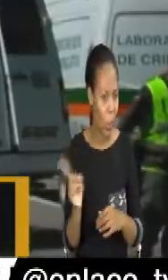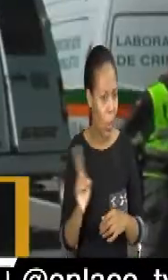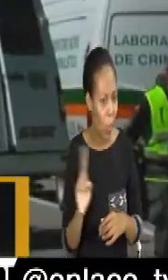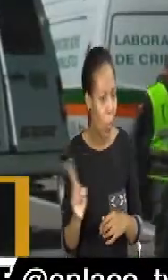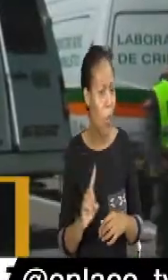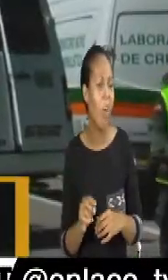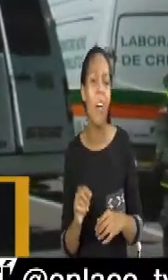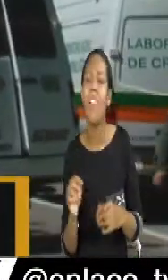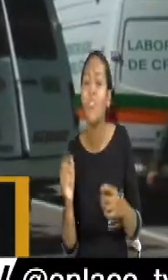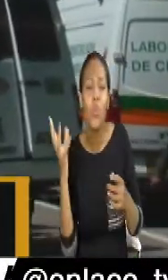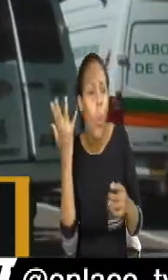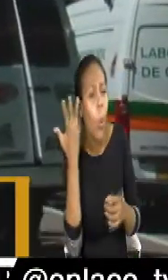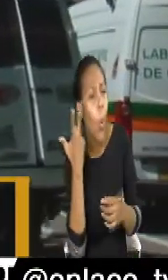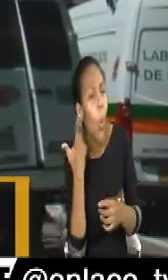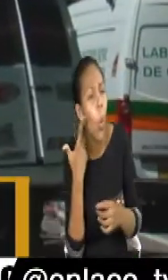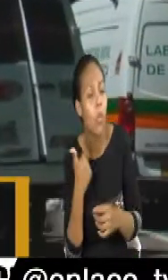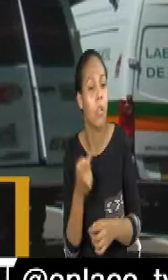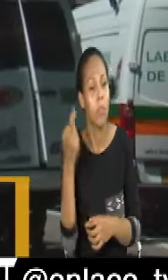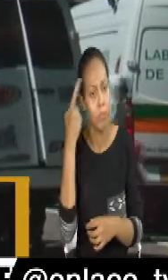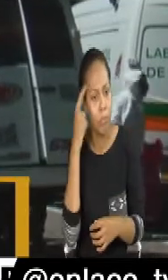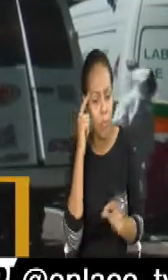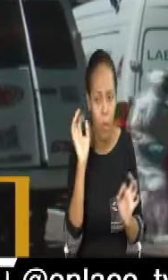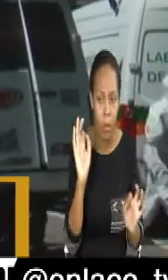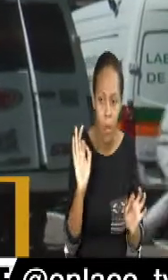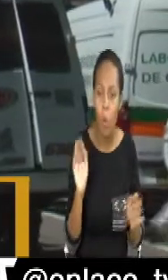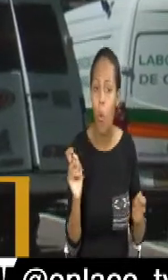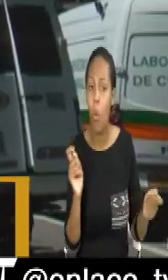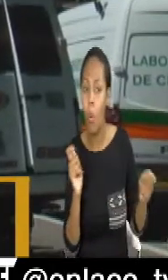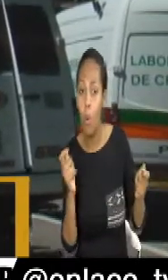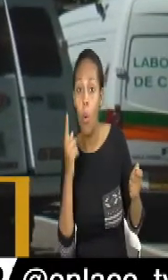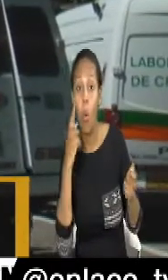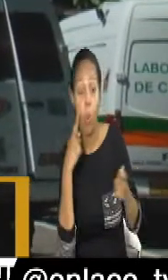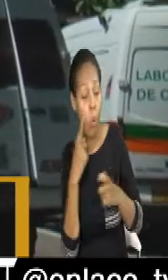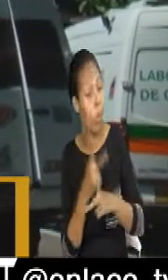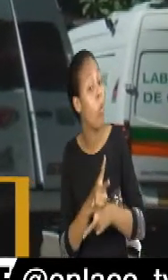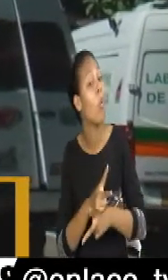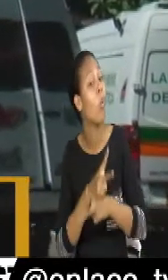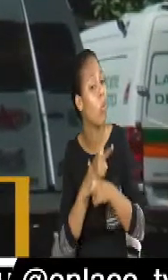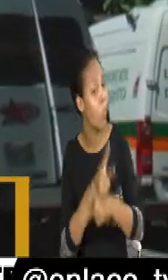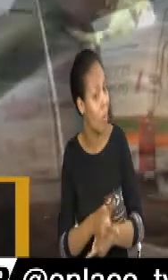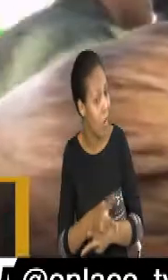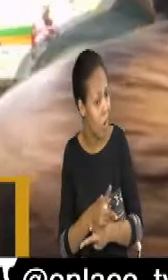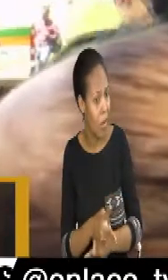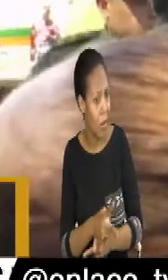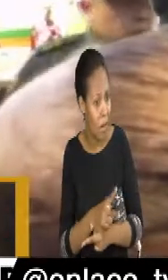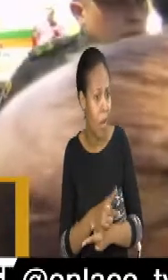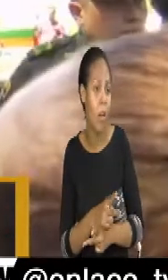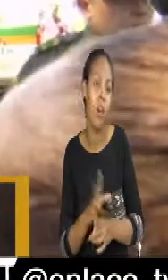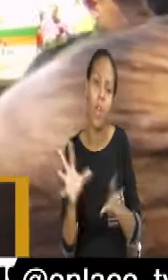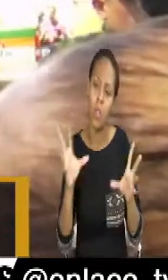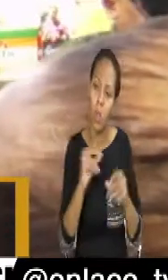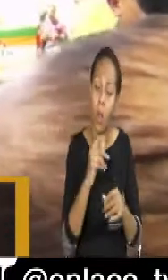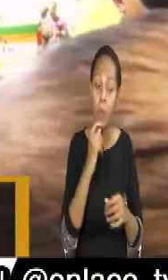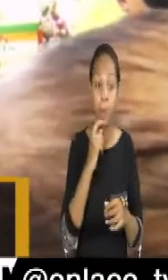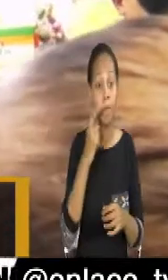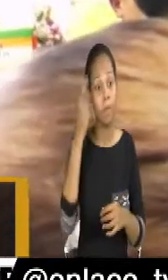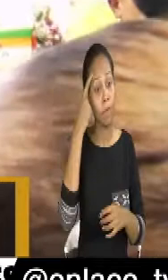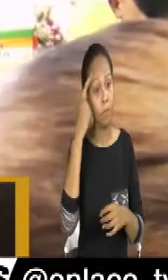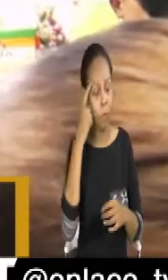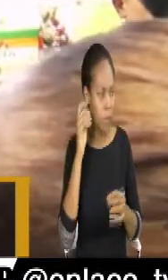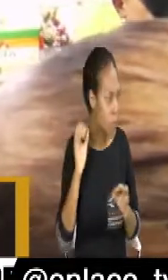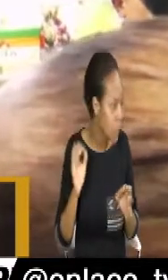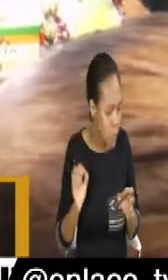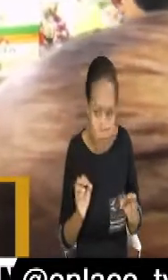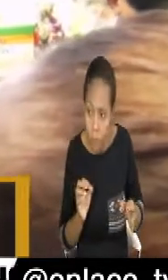salido, digamos, de este lamentable accidente, pero un poco ese es el llamado desde la Agencia Nacional de Seguridad Vial: prudencia para todos los conductores. Todos tenemos la